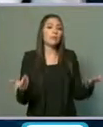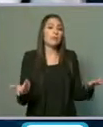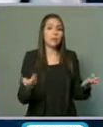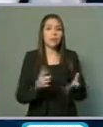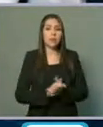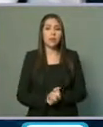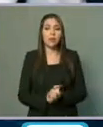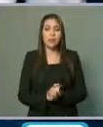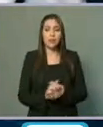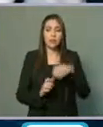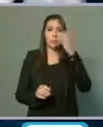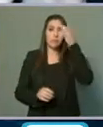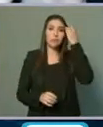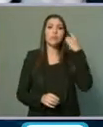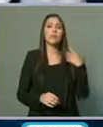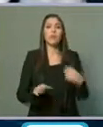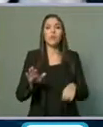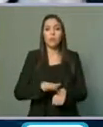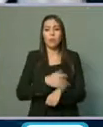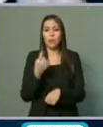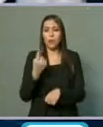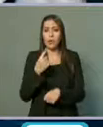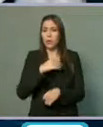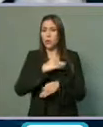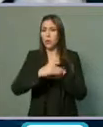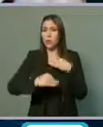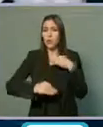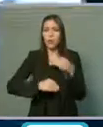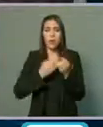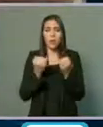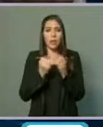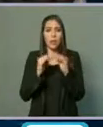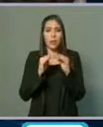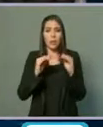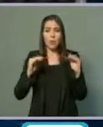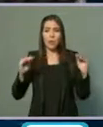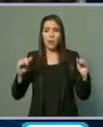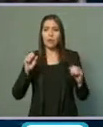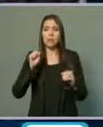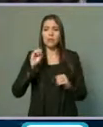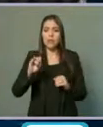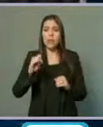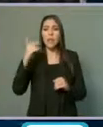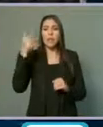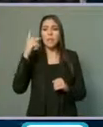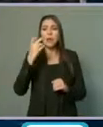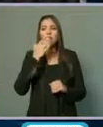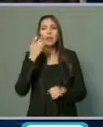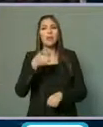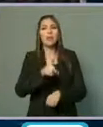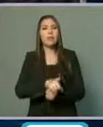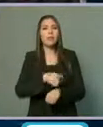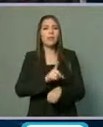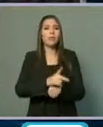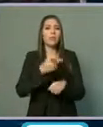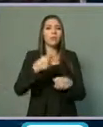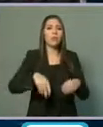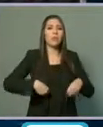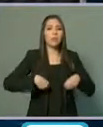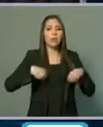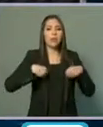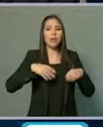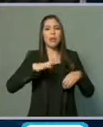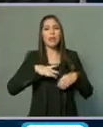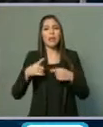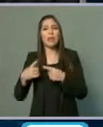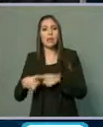en el valor, en el concepto, todos somos iguales, pero en la forma de ejercerlos, en el día a día, sí hay alguna manera